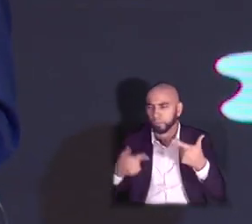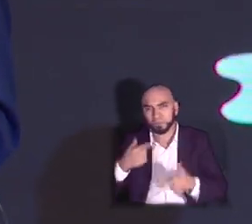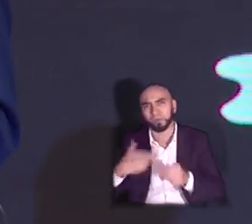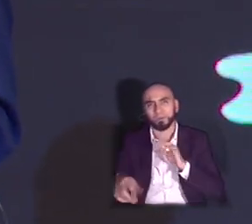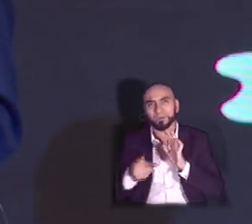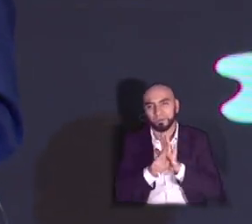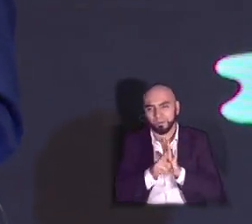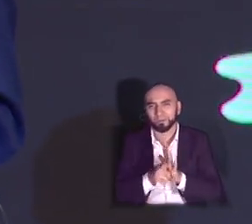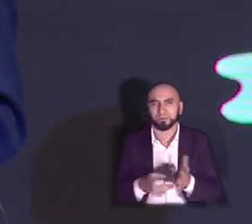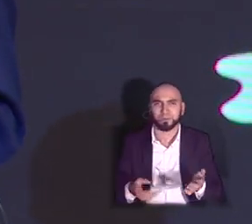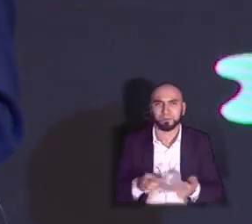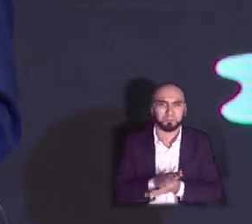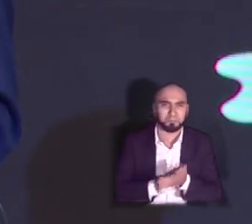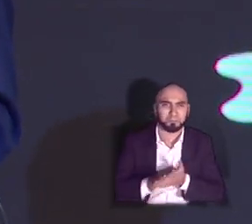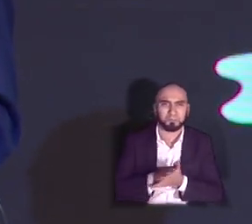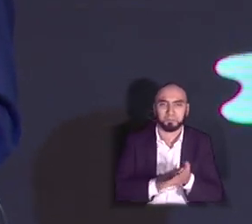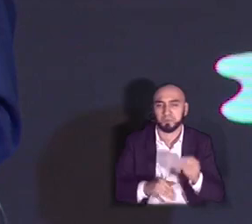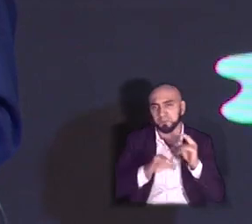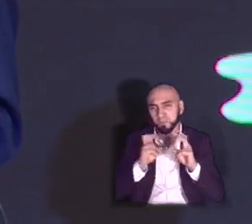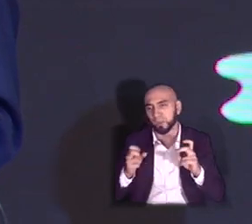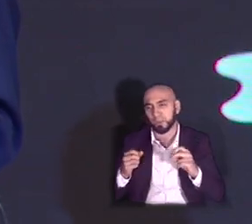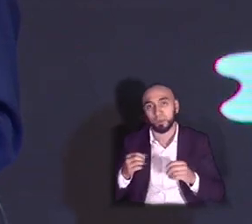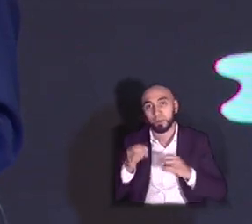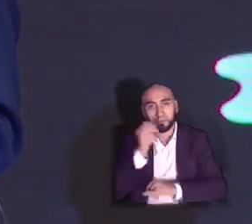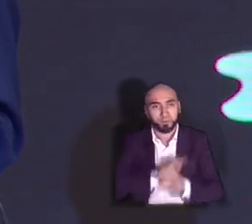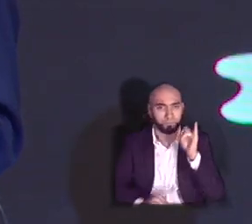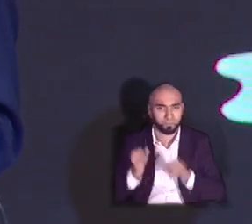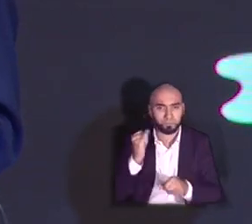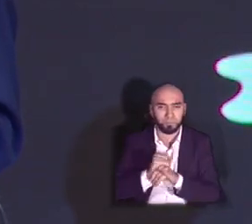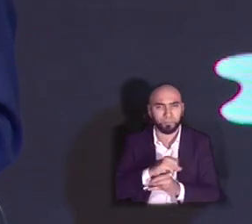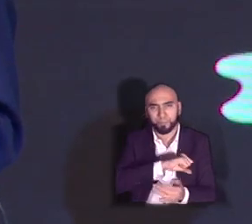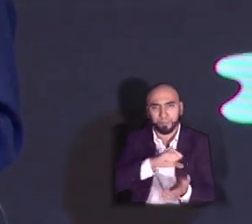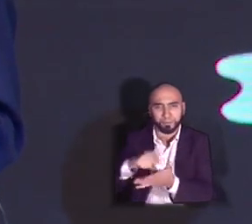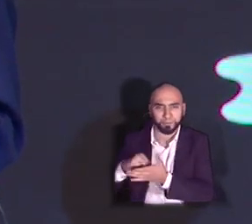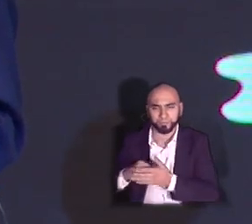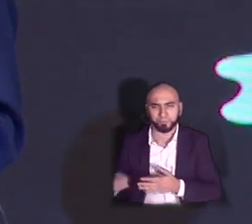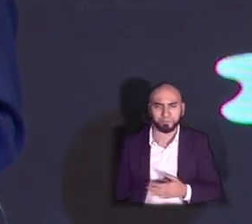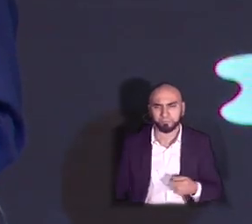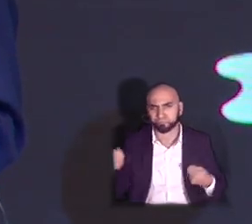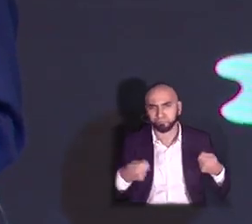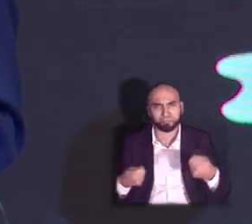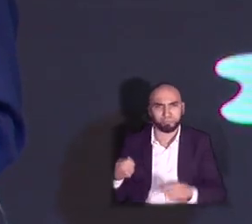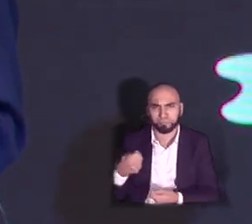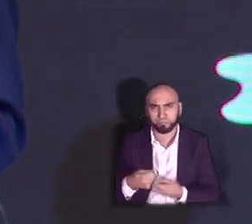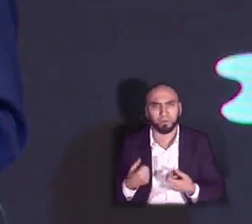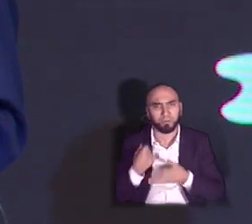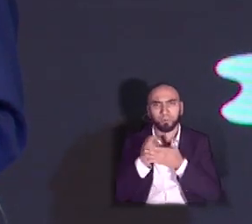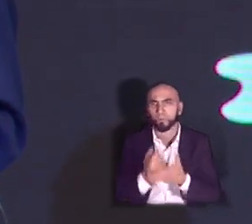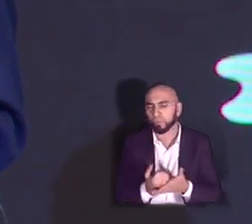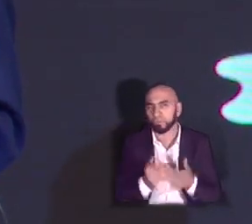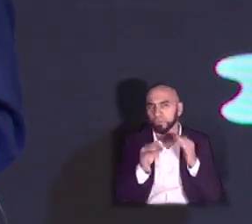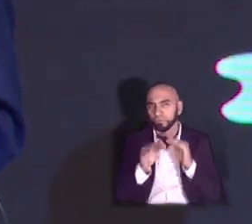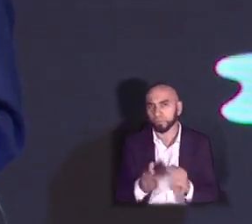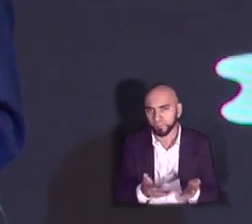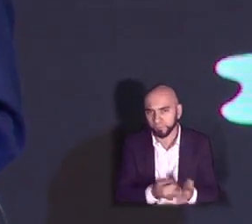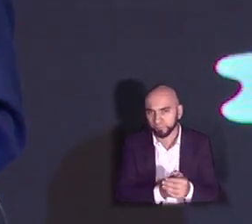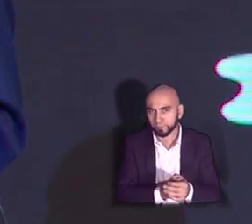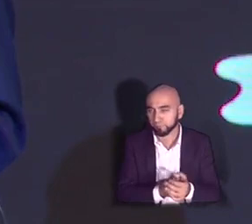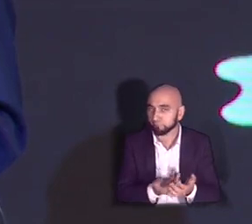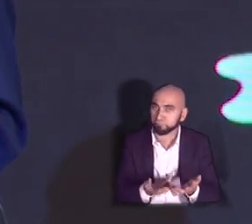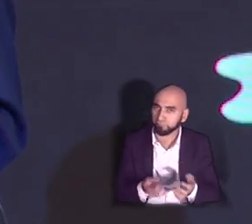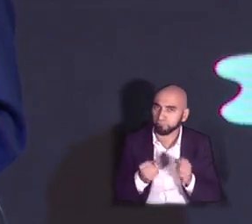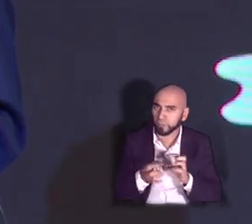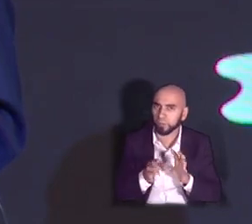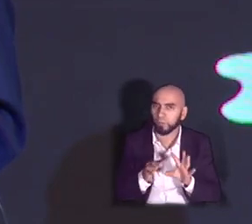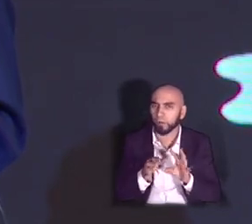probablemente mediante una cooperación internacional. Y podría ser un proyecto que une a las naciones, como otros proyectos también lo